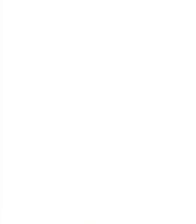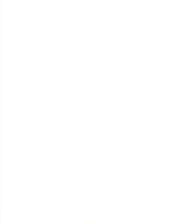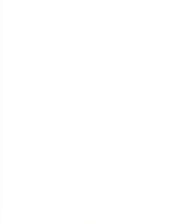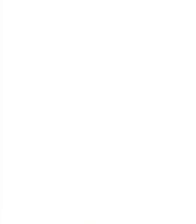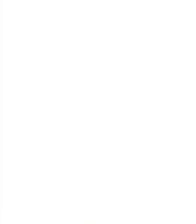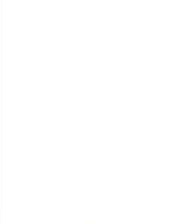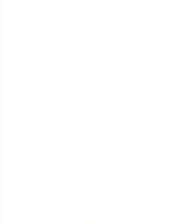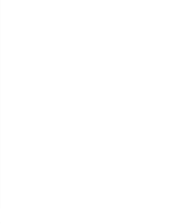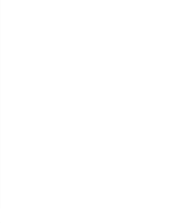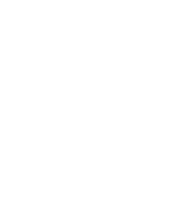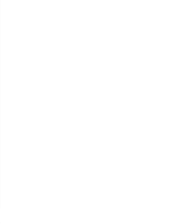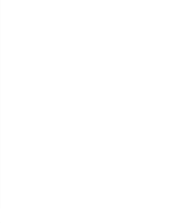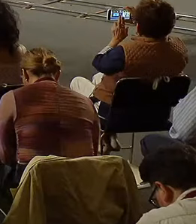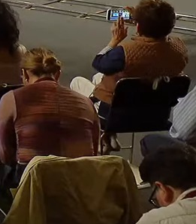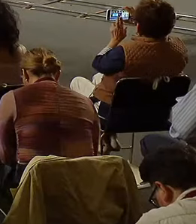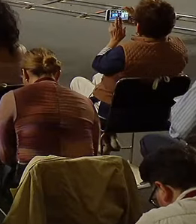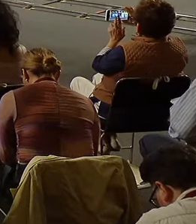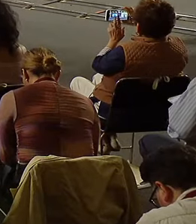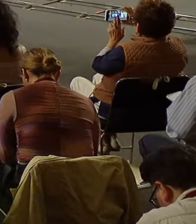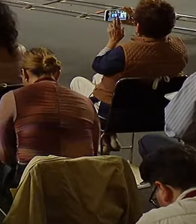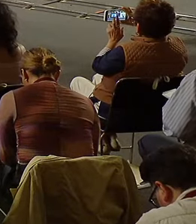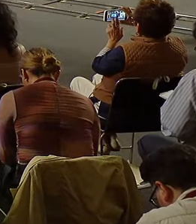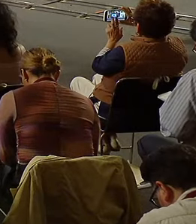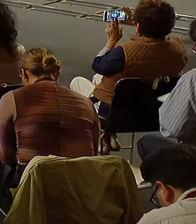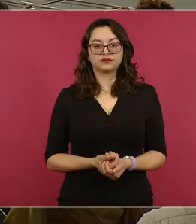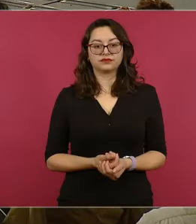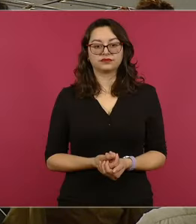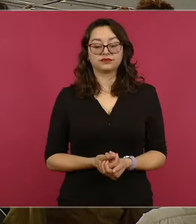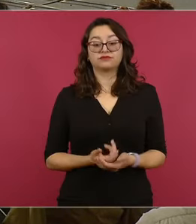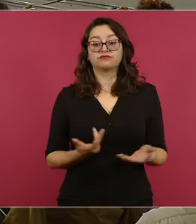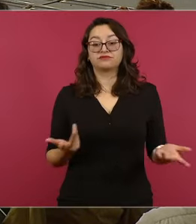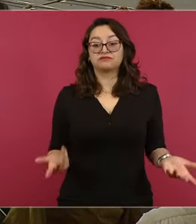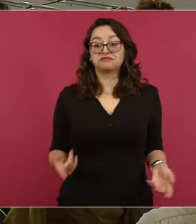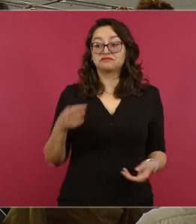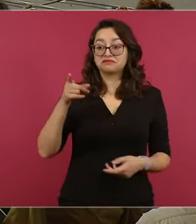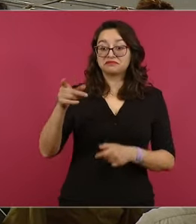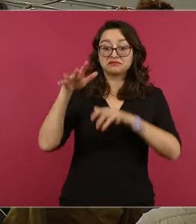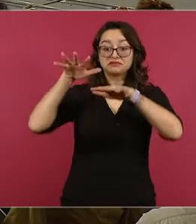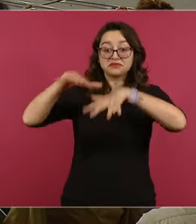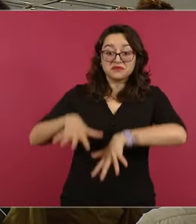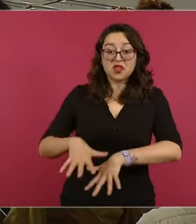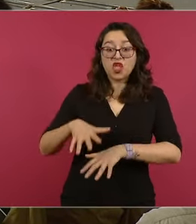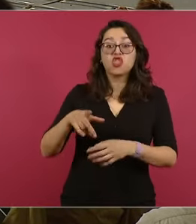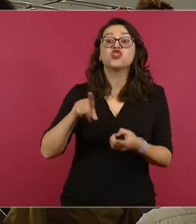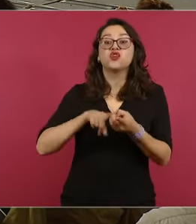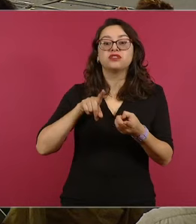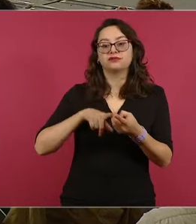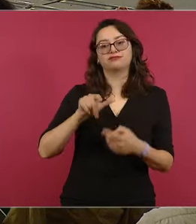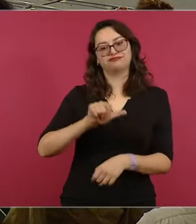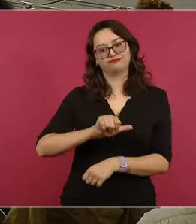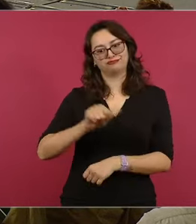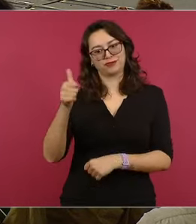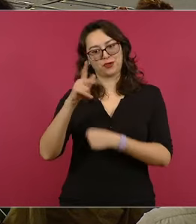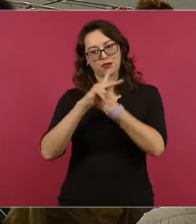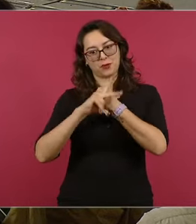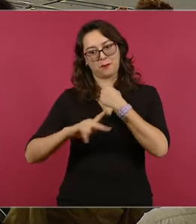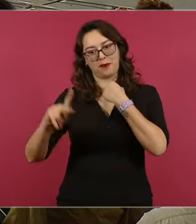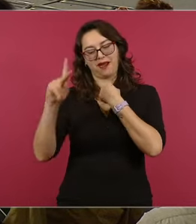en especial. Una que les da mucho coraje es la del Tren Maya. Pero hasta aquí está y vamos con la